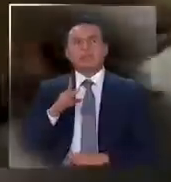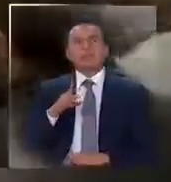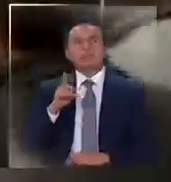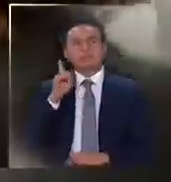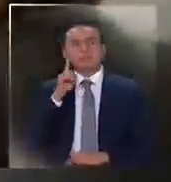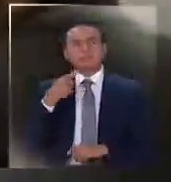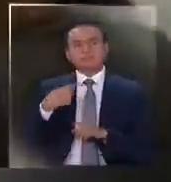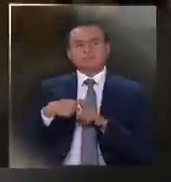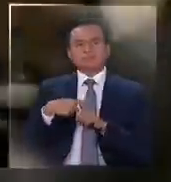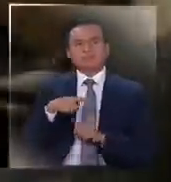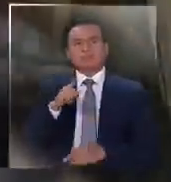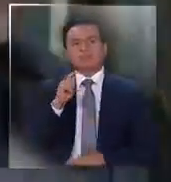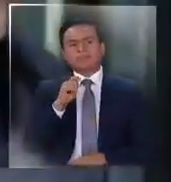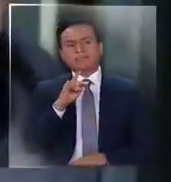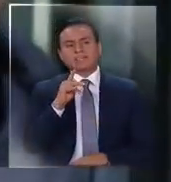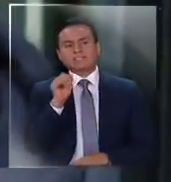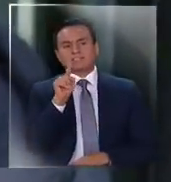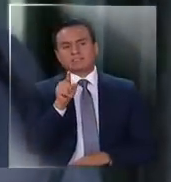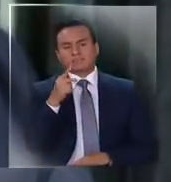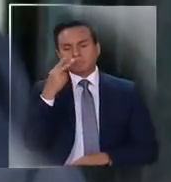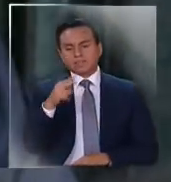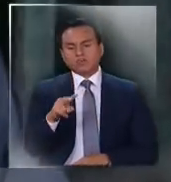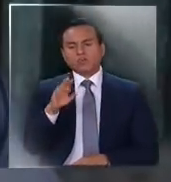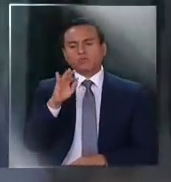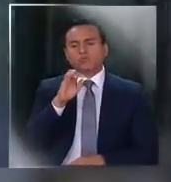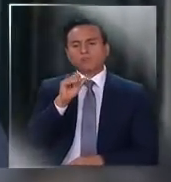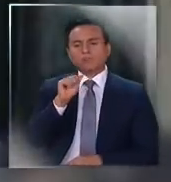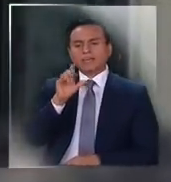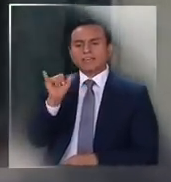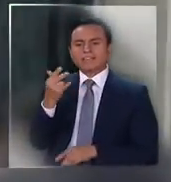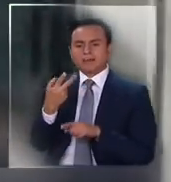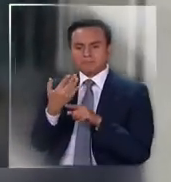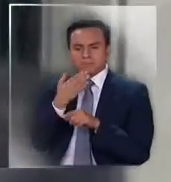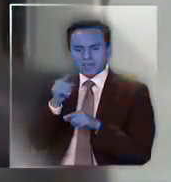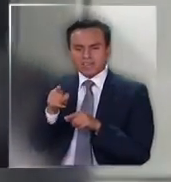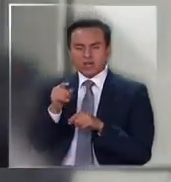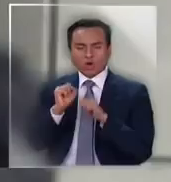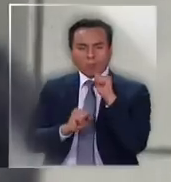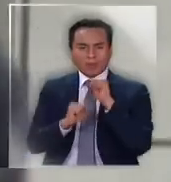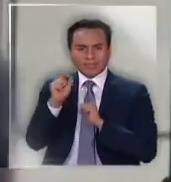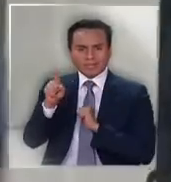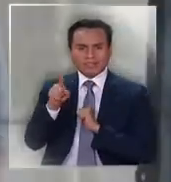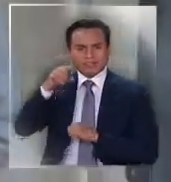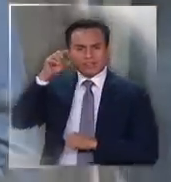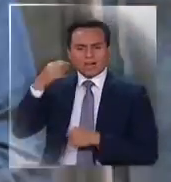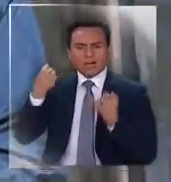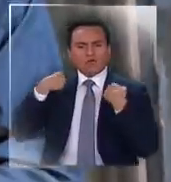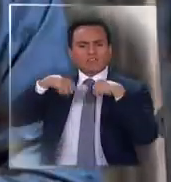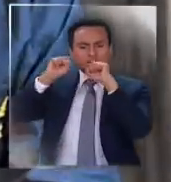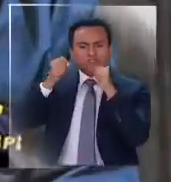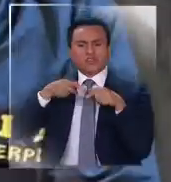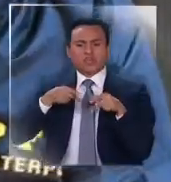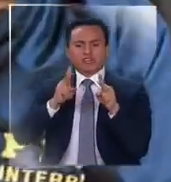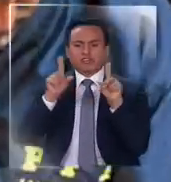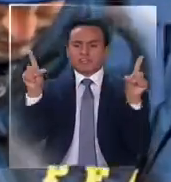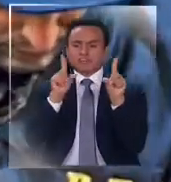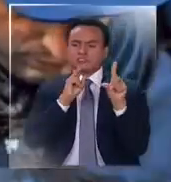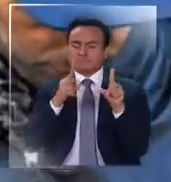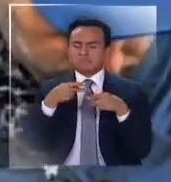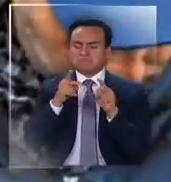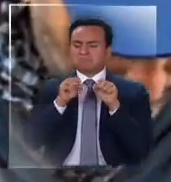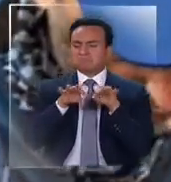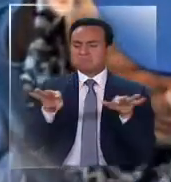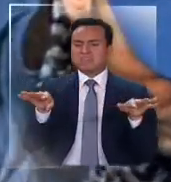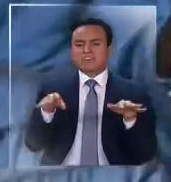se suma Tinkies, uno de los propietarios de Full Play, otra de las compañías que se había adjudicado derechos de televisión